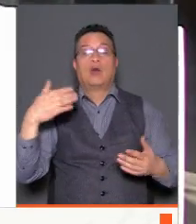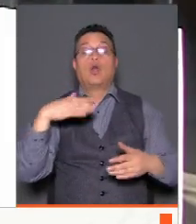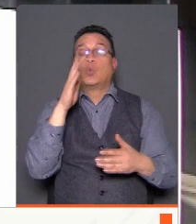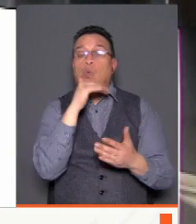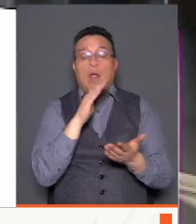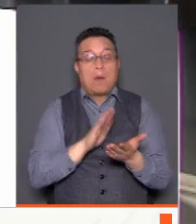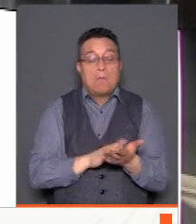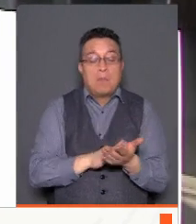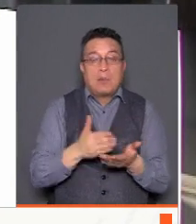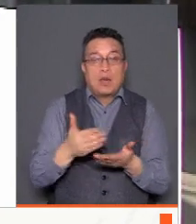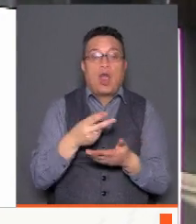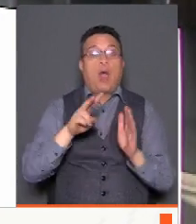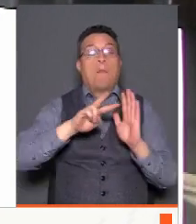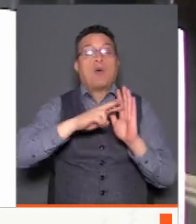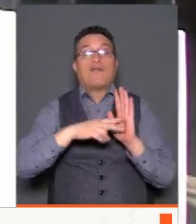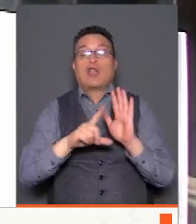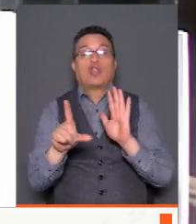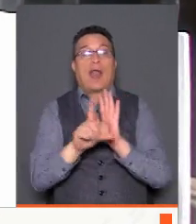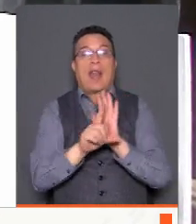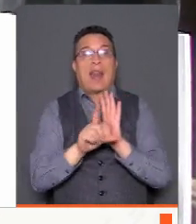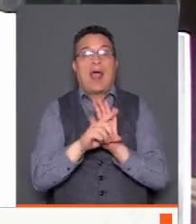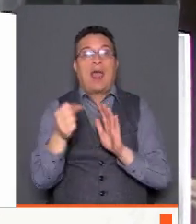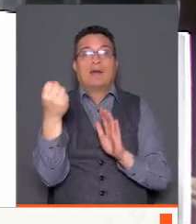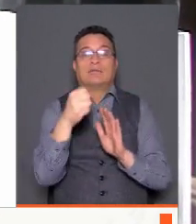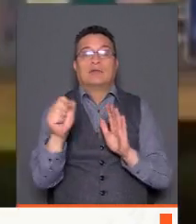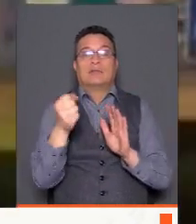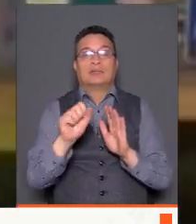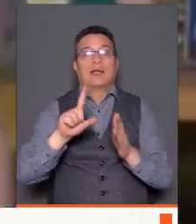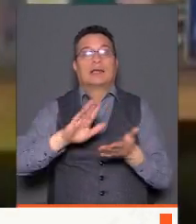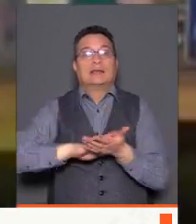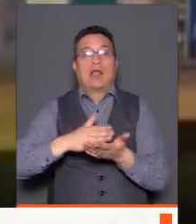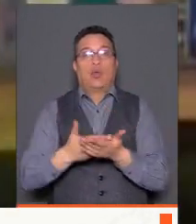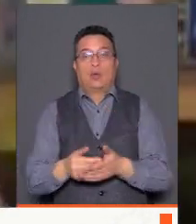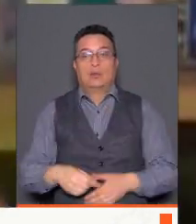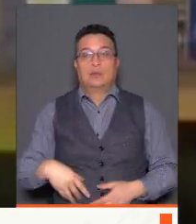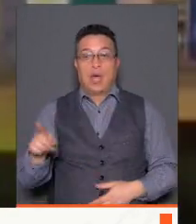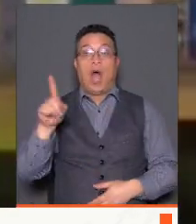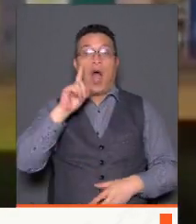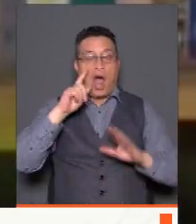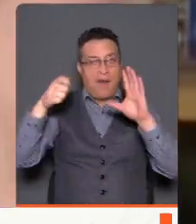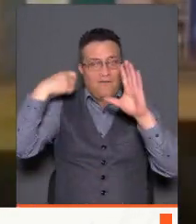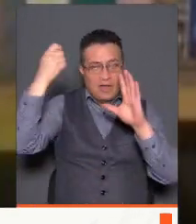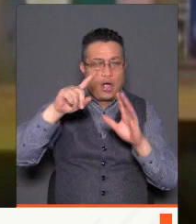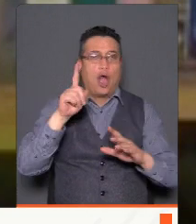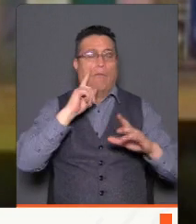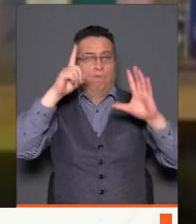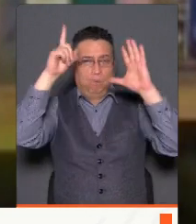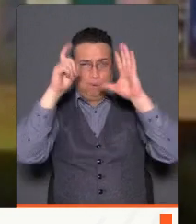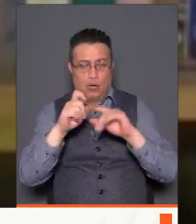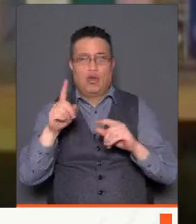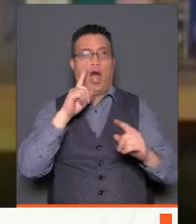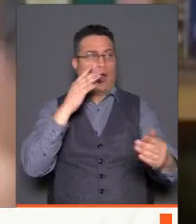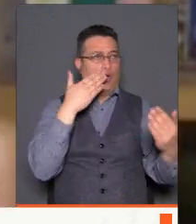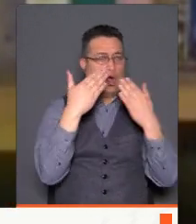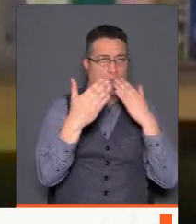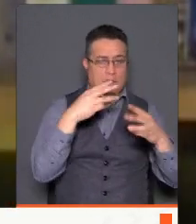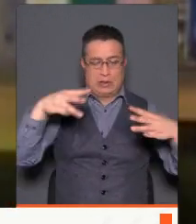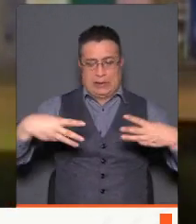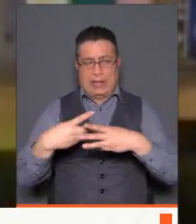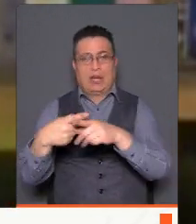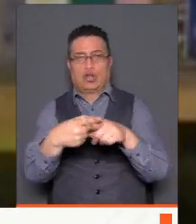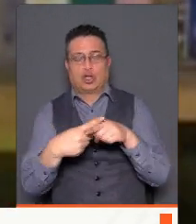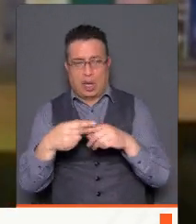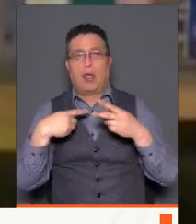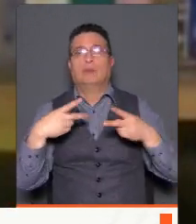y modificaciones legales a las infracciones sanitarias. Habían video, habían fotografía, habían conversaciones en redes sociales que